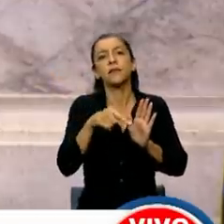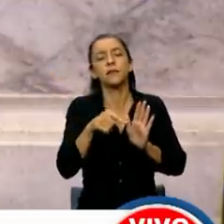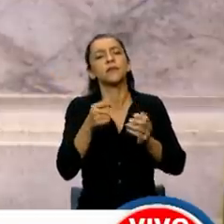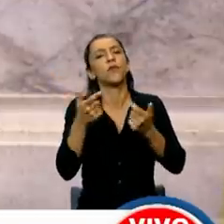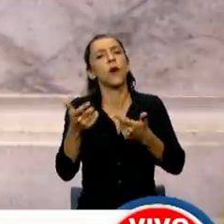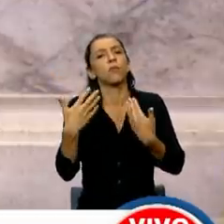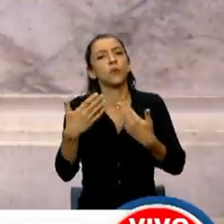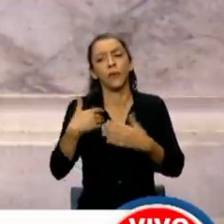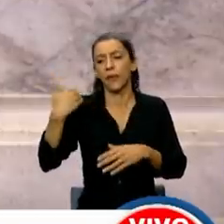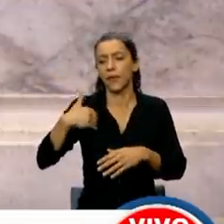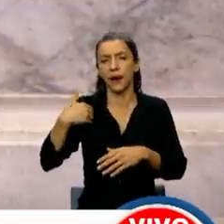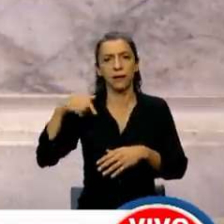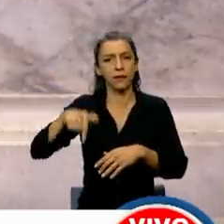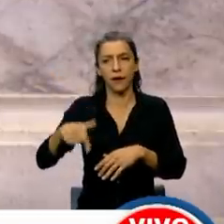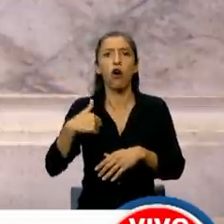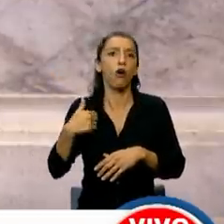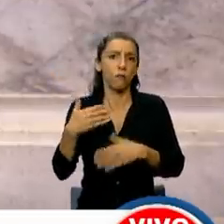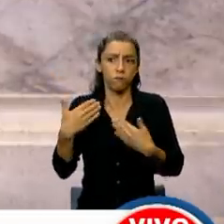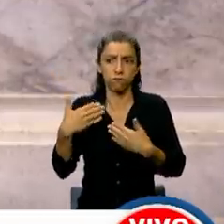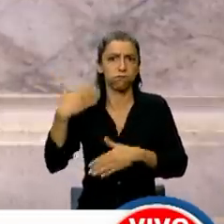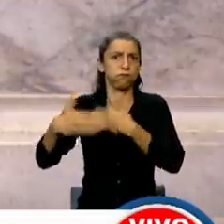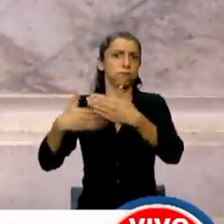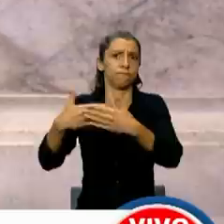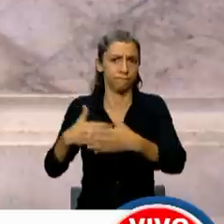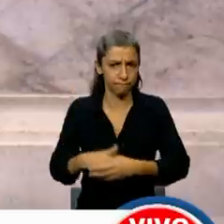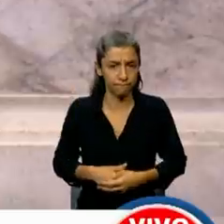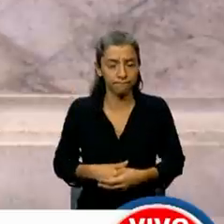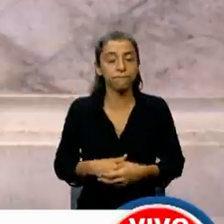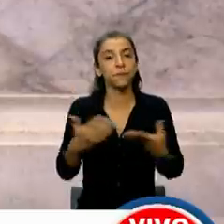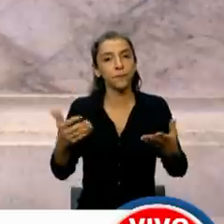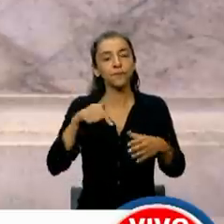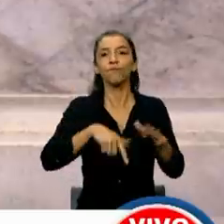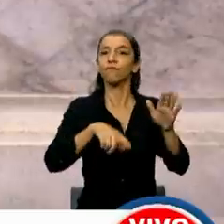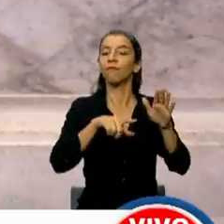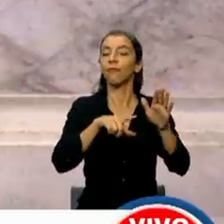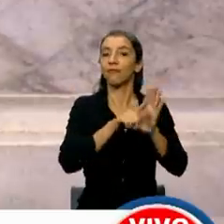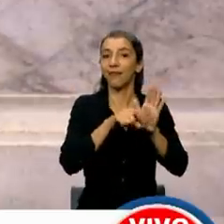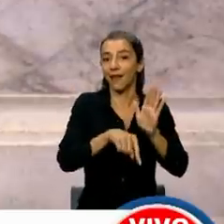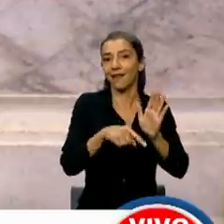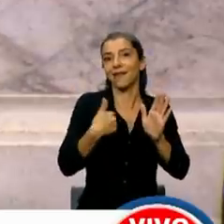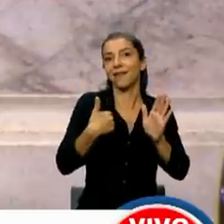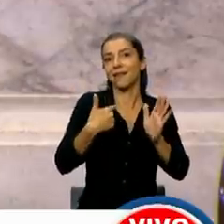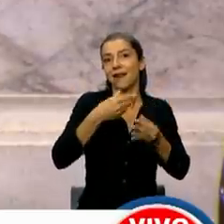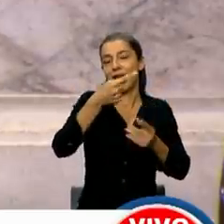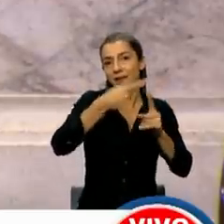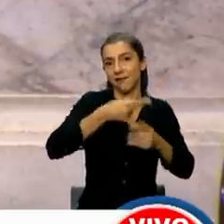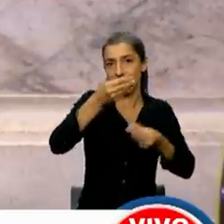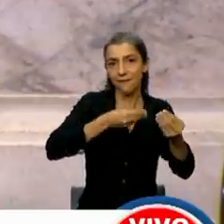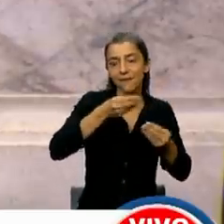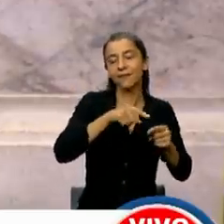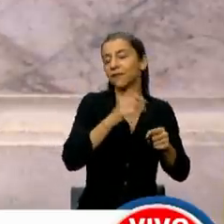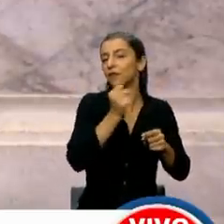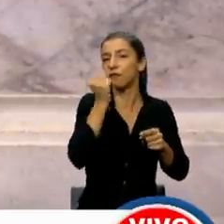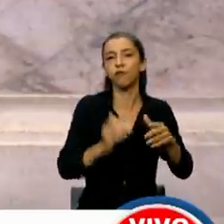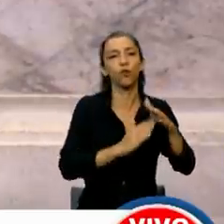esté saliendo adelante por eso la aprobación de este presupuesto tiene un valor fundamental y sobre todo